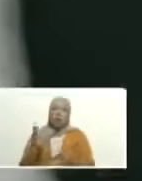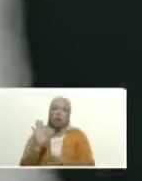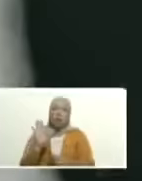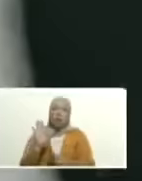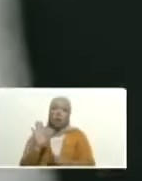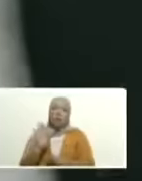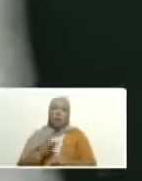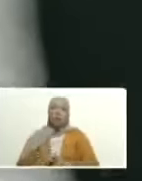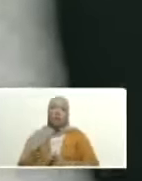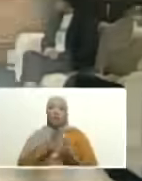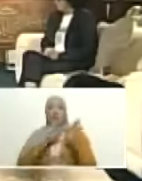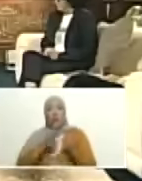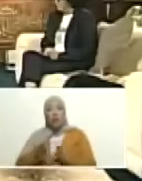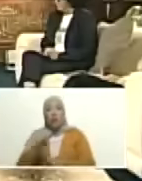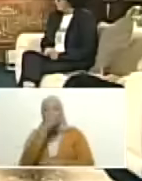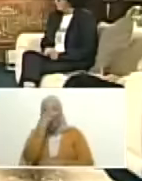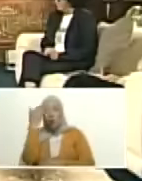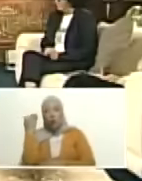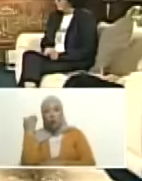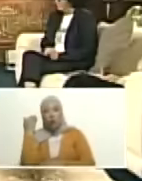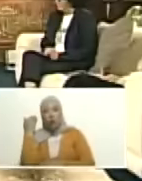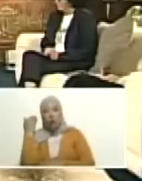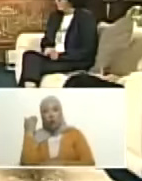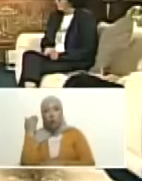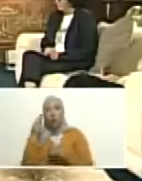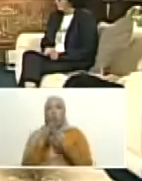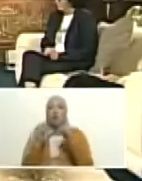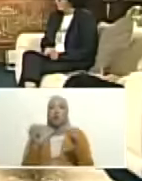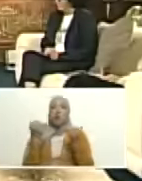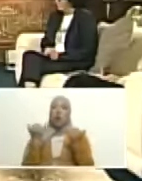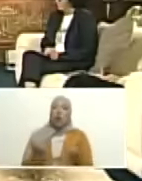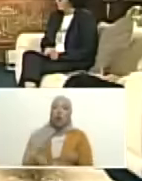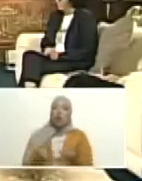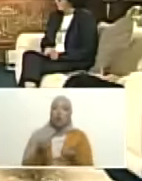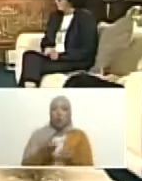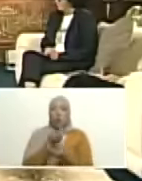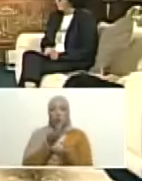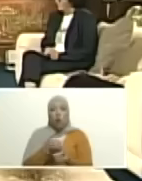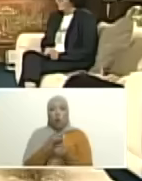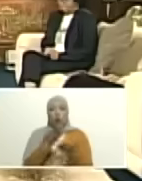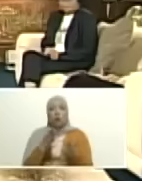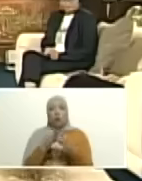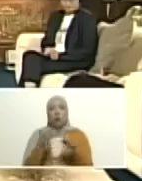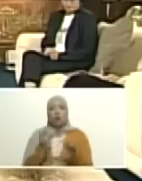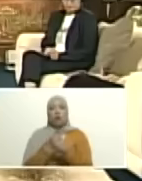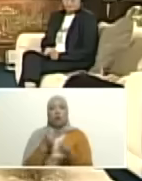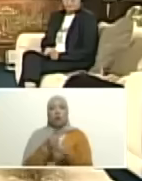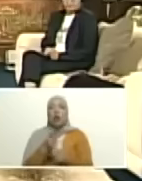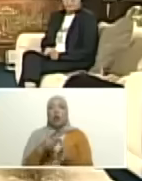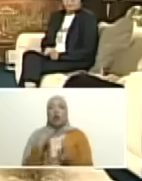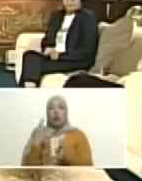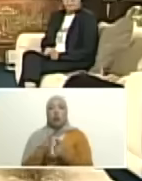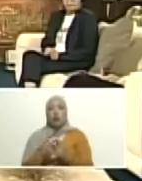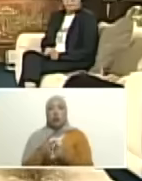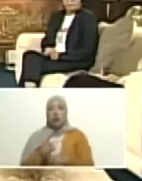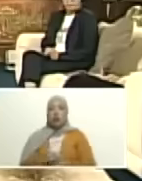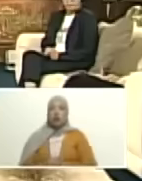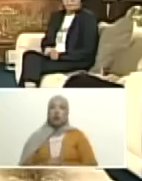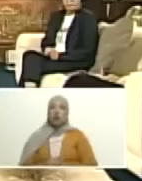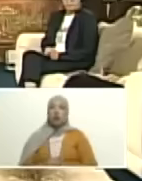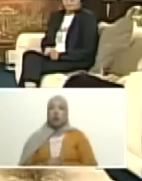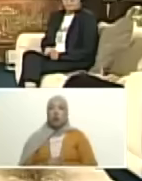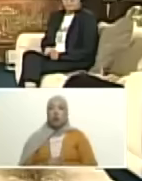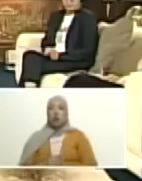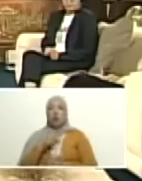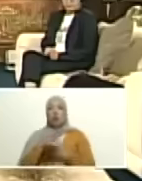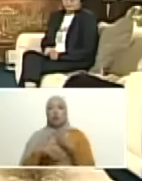Si pasamos la página, William, estos documentos hay que publicarlos. Por aquí tenemos entonces, por la